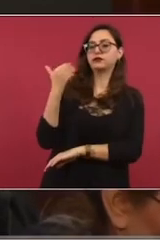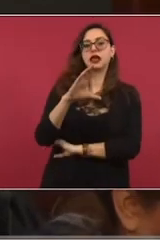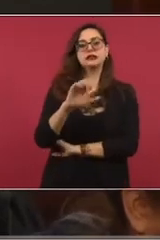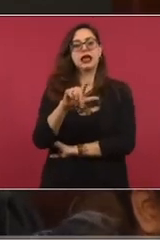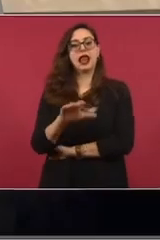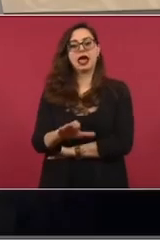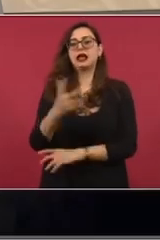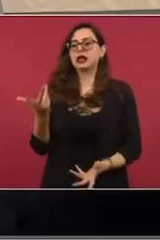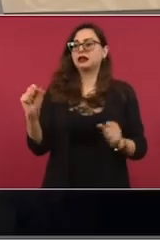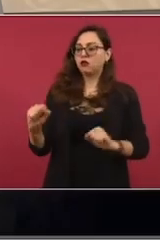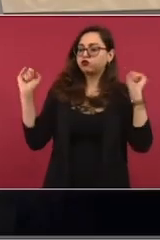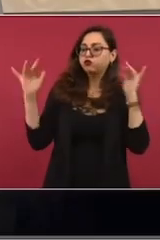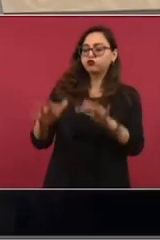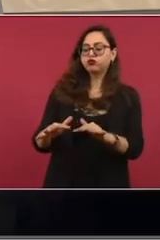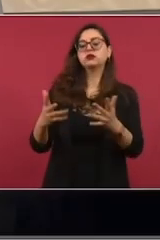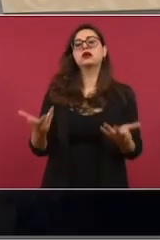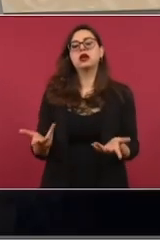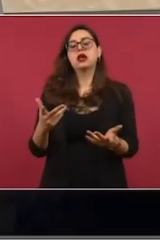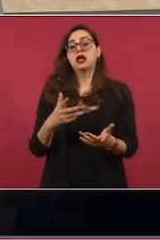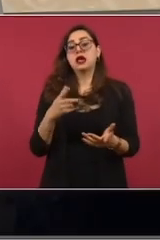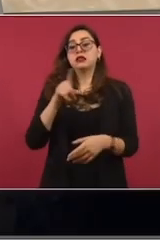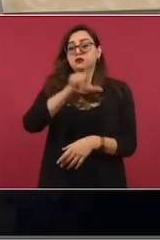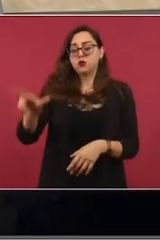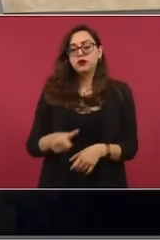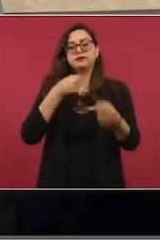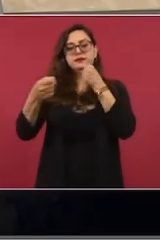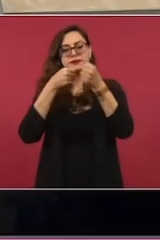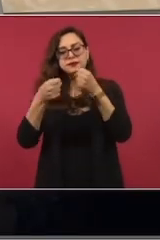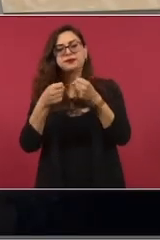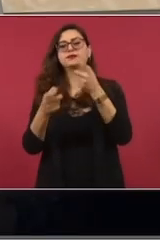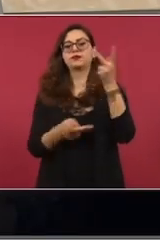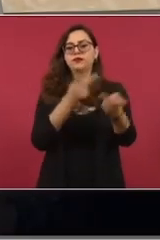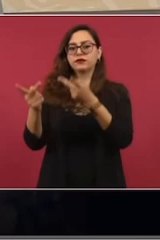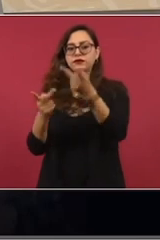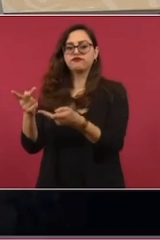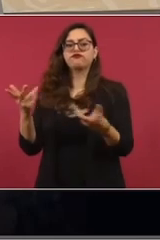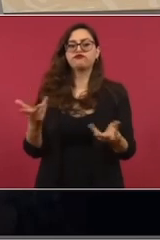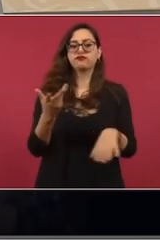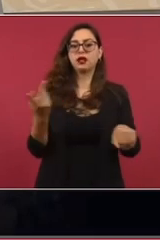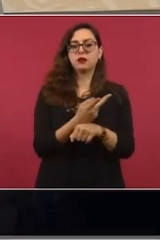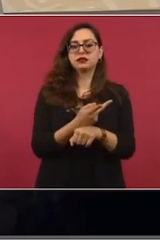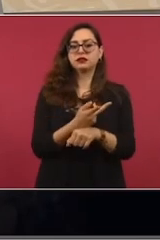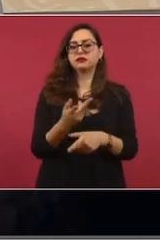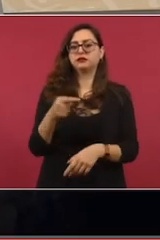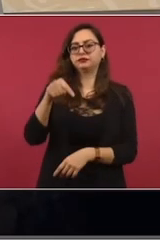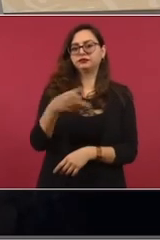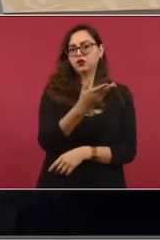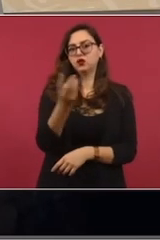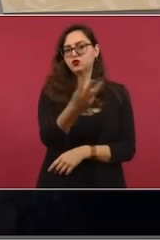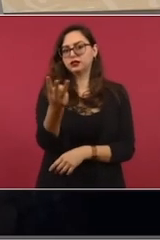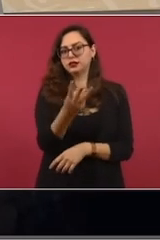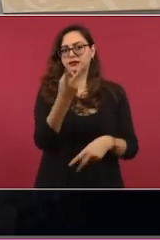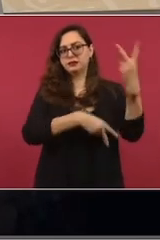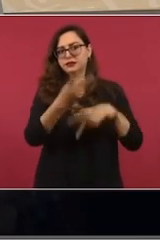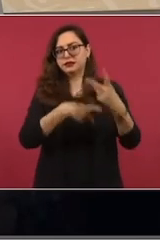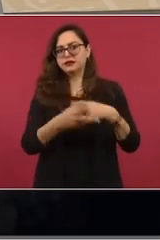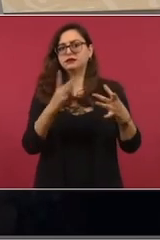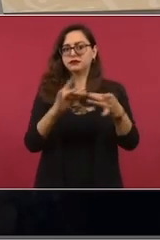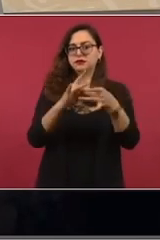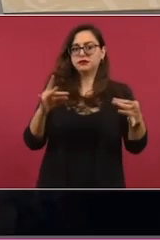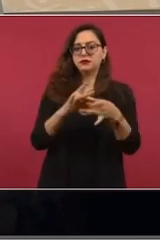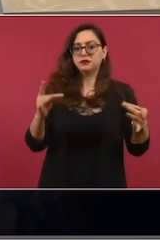de América se realizó una conferencia de prensa al presidente eh se dio esta conferencia aquí en el patio y Hace unos días usted mencionó la pregunta